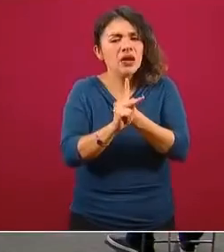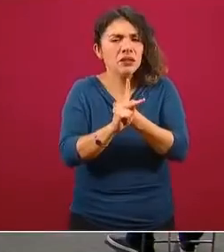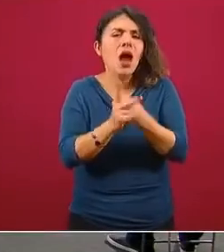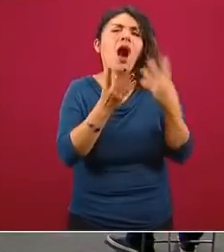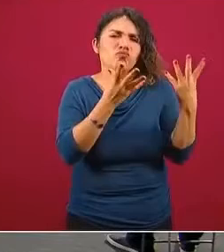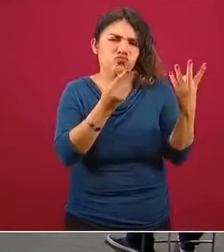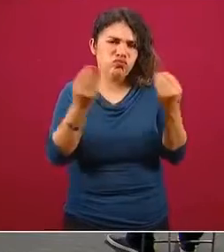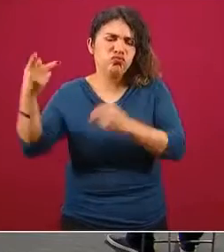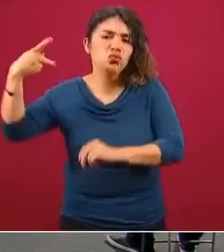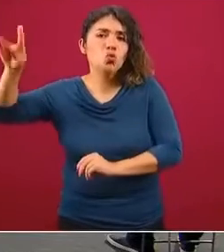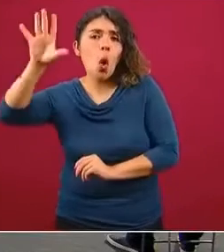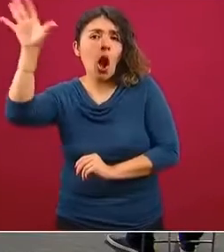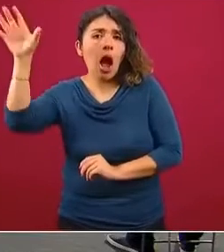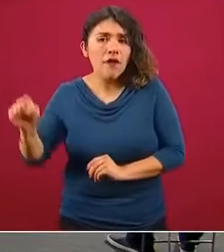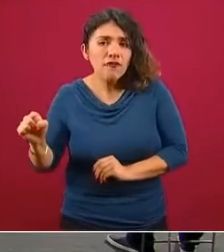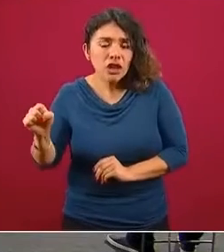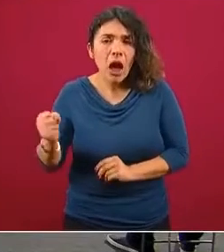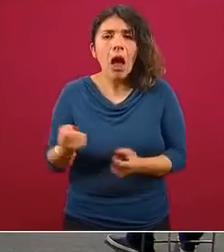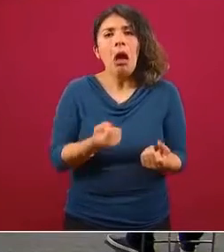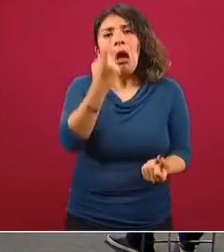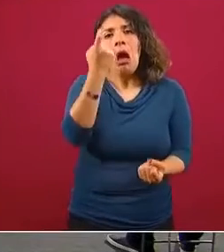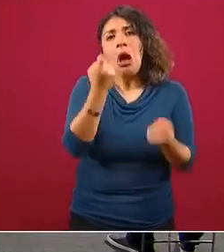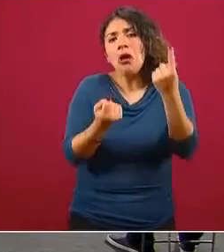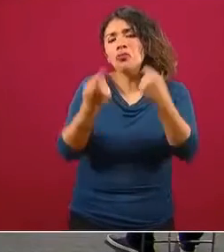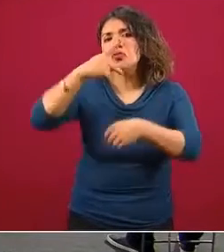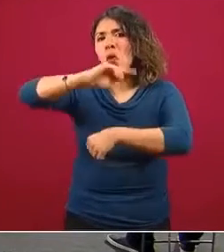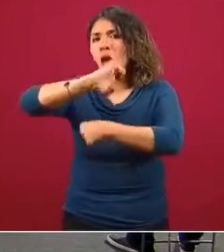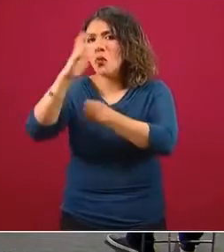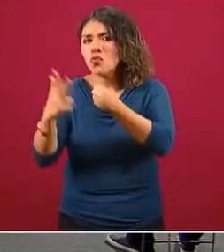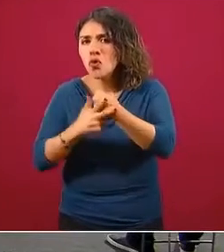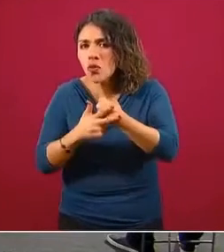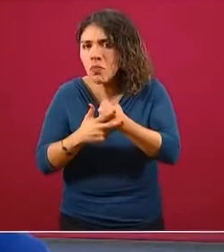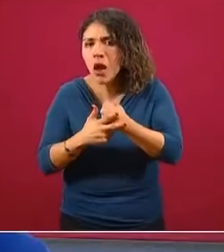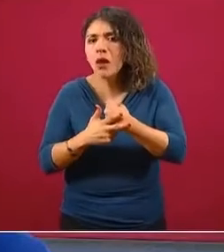Muchos países africanos, algunos países europeos,